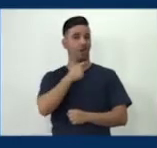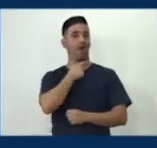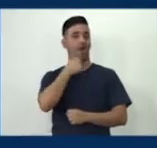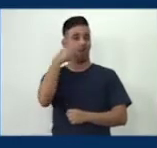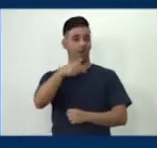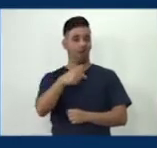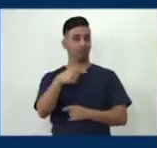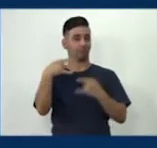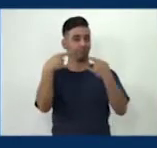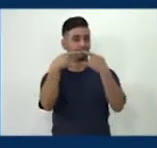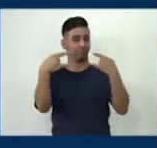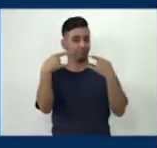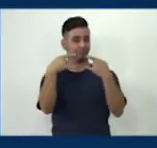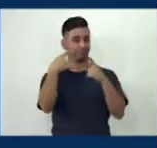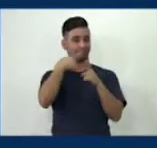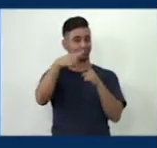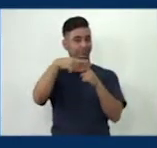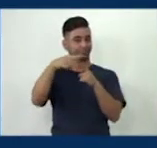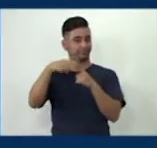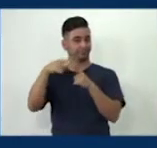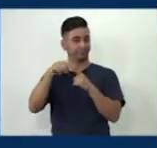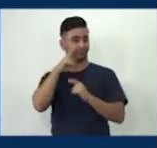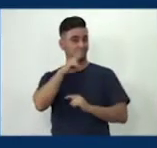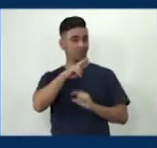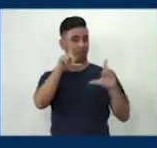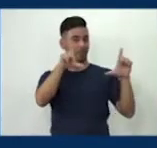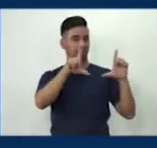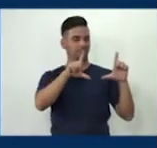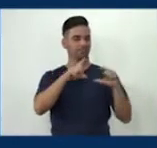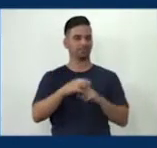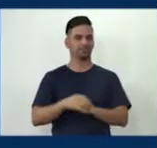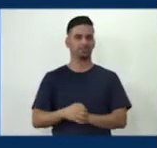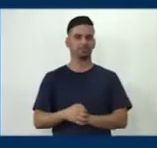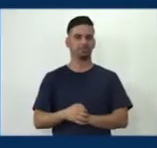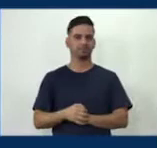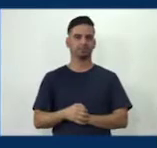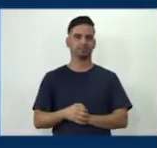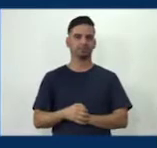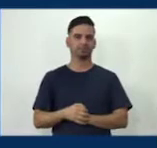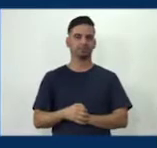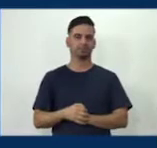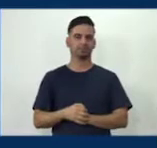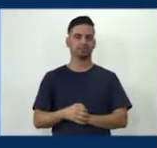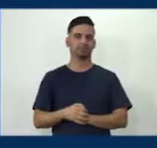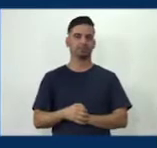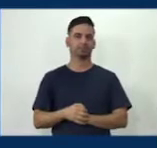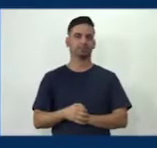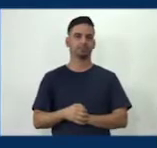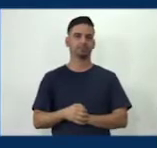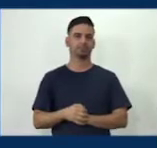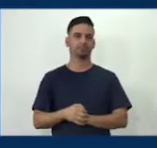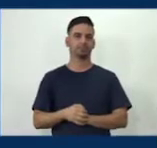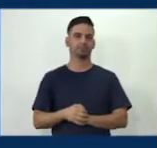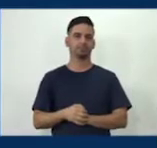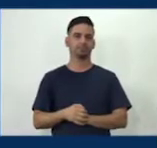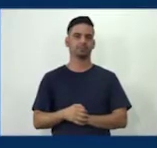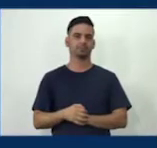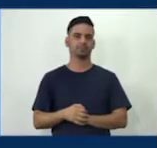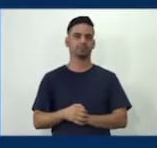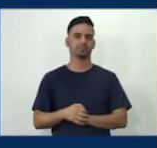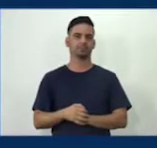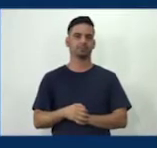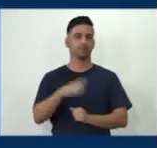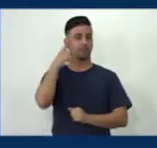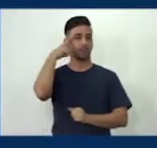la aguja magnética, el imán en forma de herradura, y estamos representando de dónde a dónde van las líneas del campo magnético de un imán,